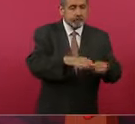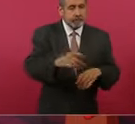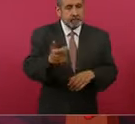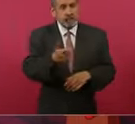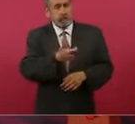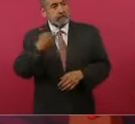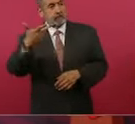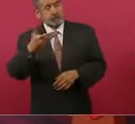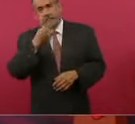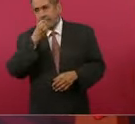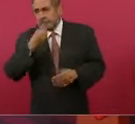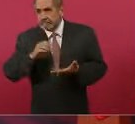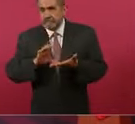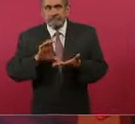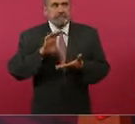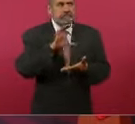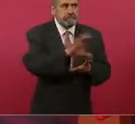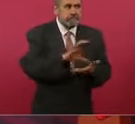elevadísimos.